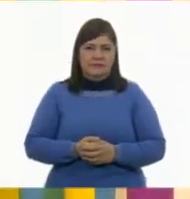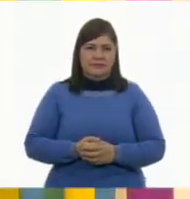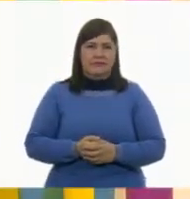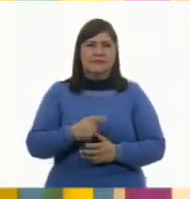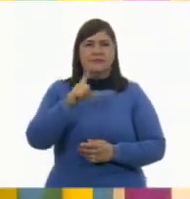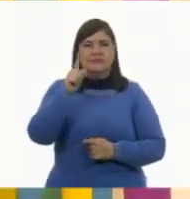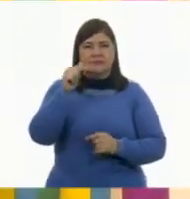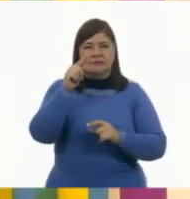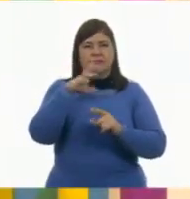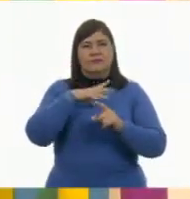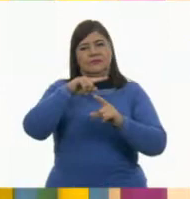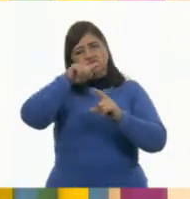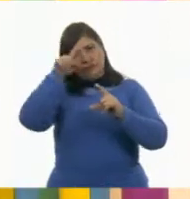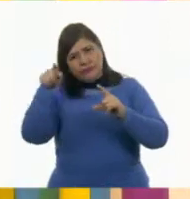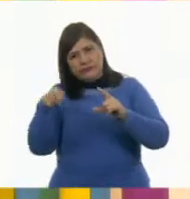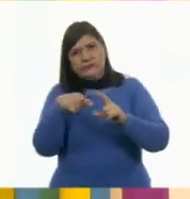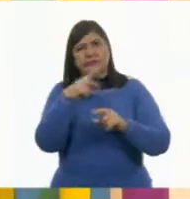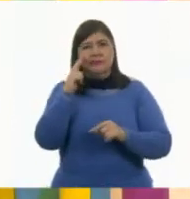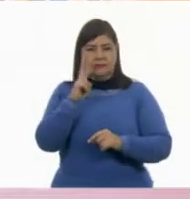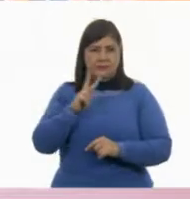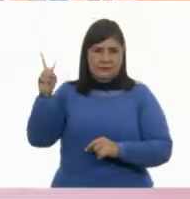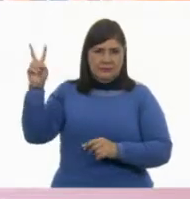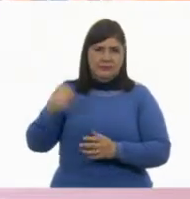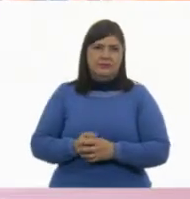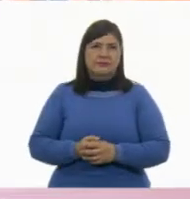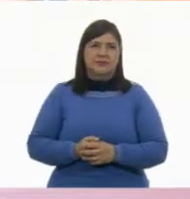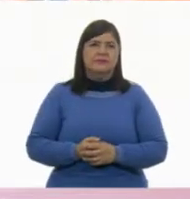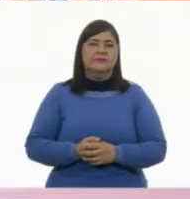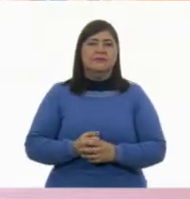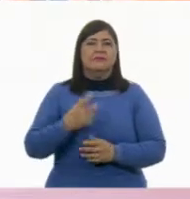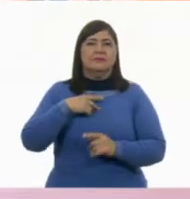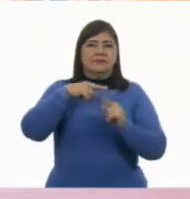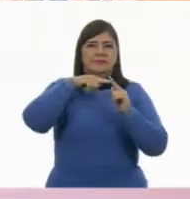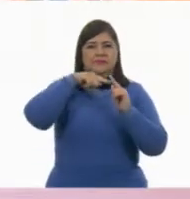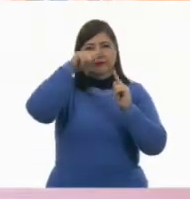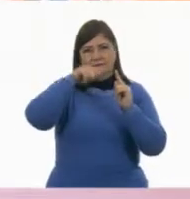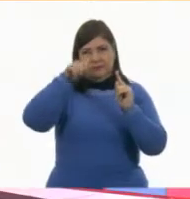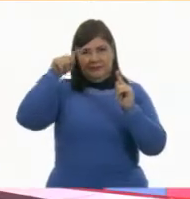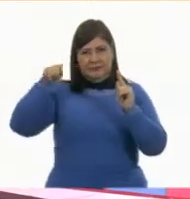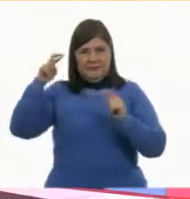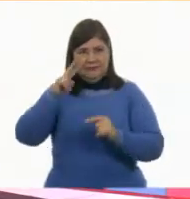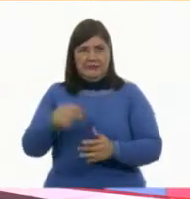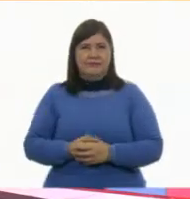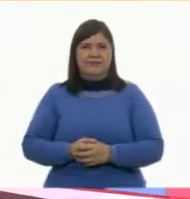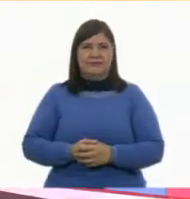un medio círculo hacia el otro lado. Después en zigzag.